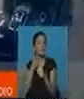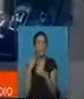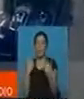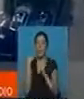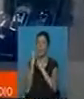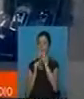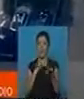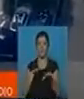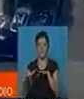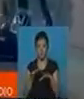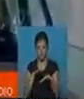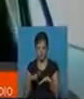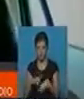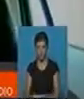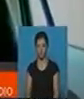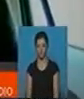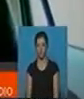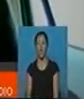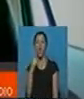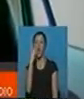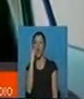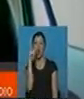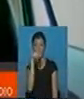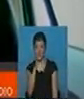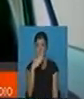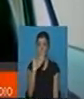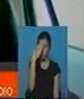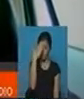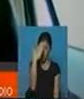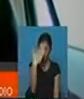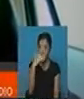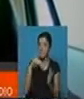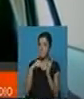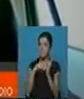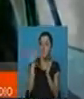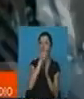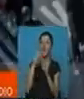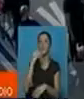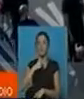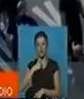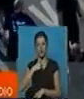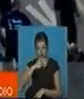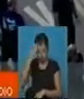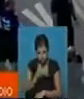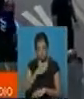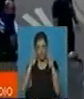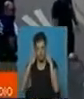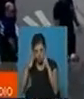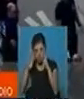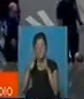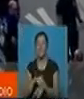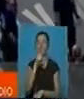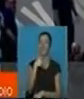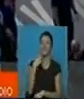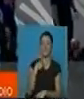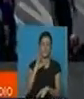una narrativa definida. El asesino era musulmán, aunque no particularmente religioso. Declaraba odiar a